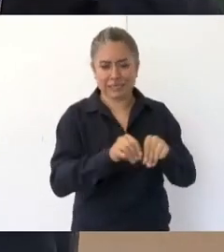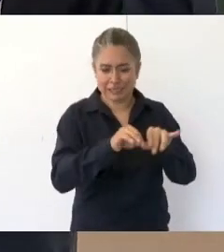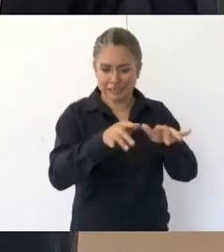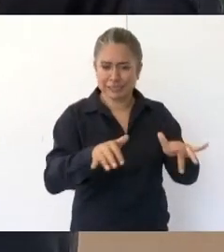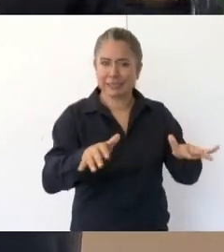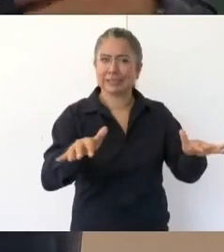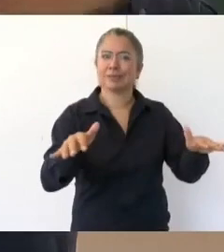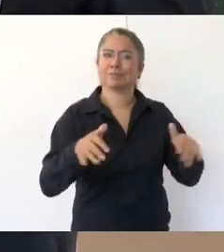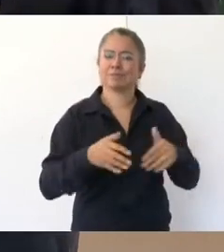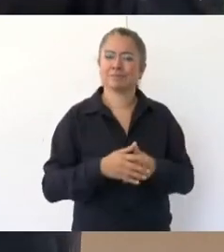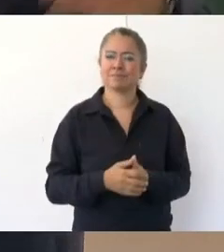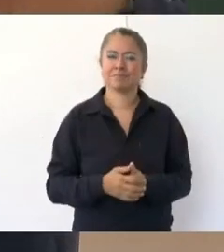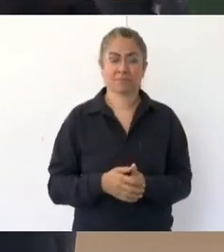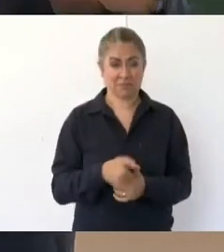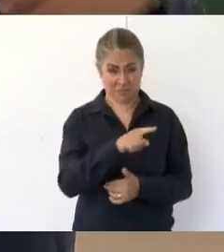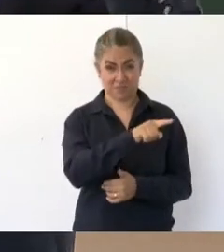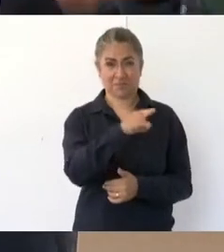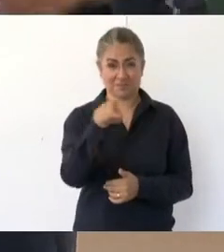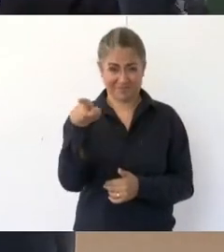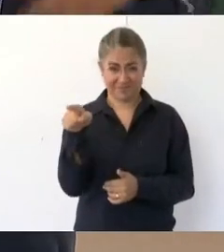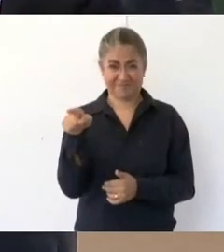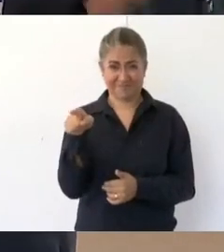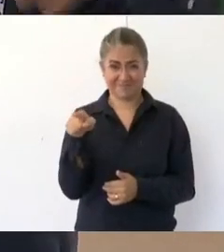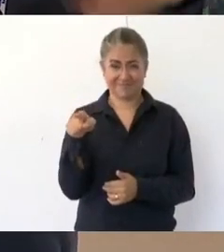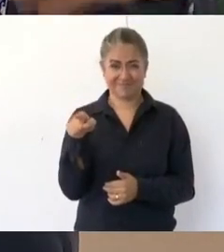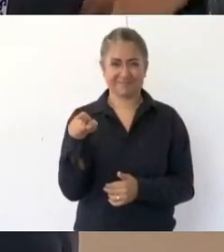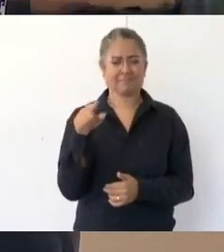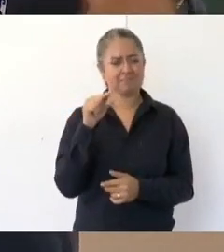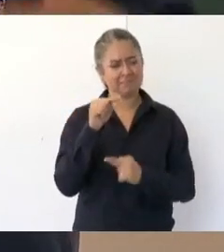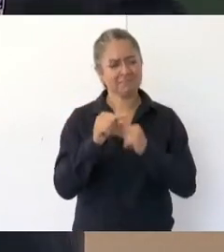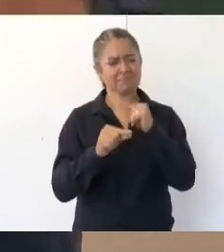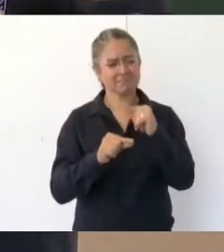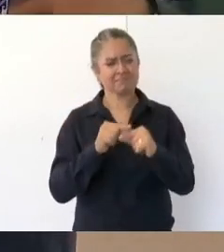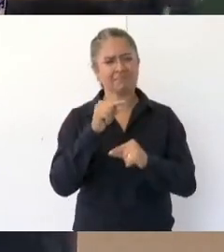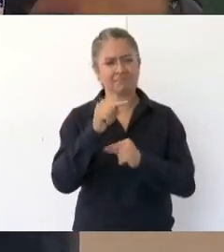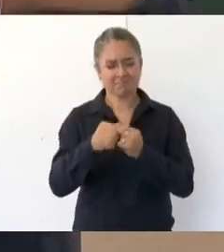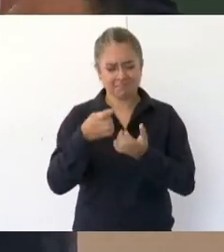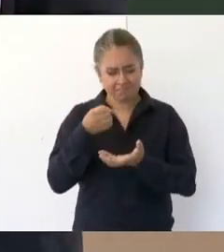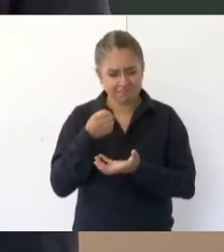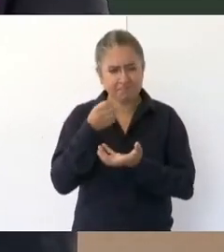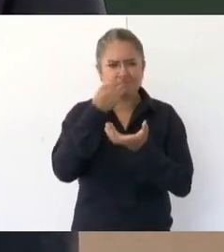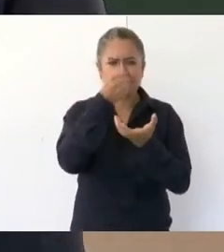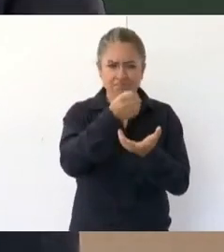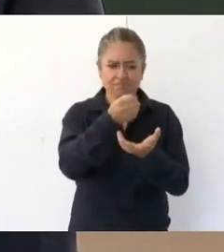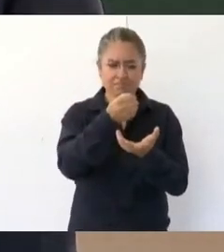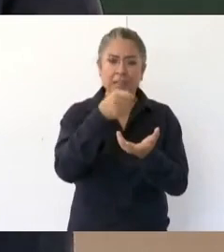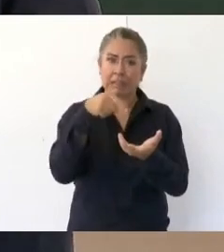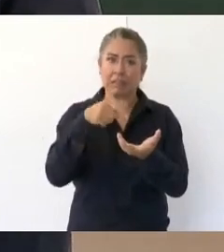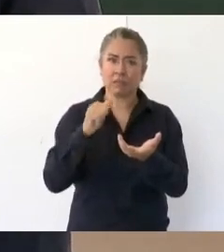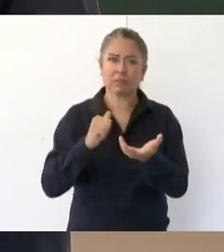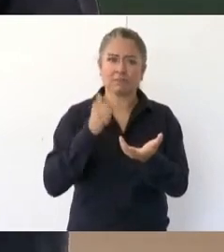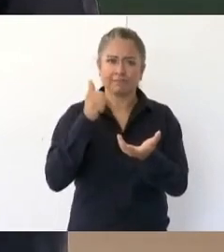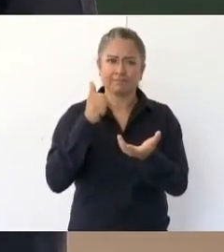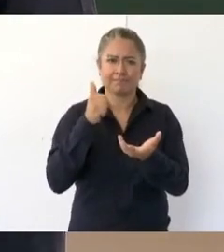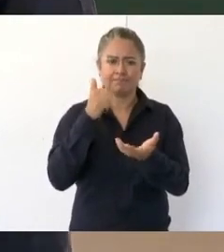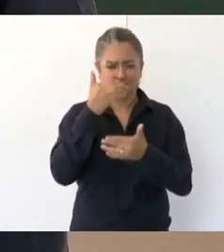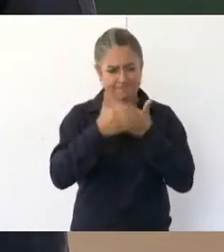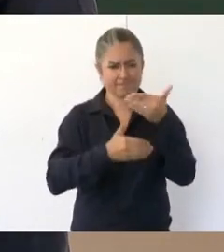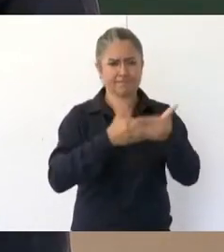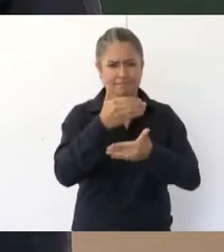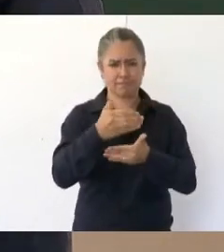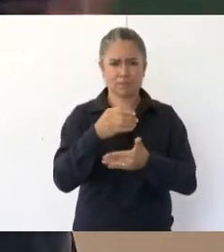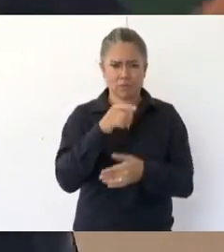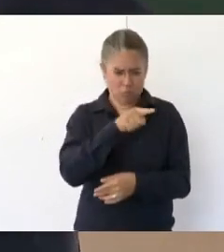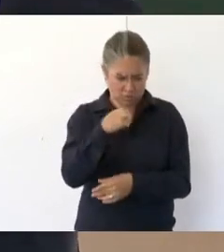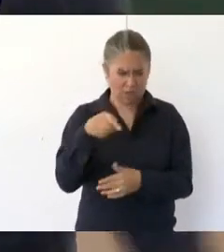y ustedes van ejerciendo el presupuesto, van avanzando y nosotros vamos a seguir apoyando con